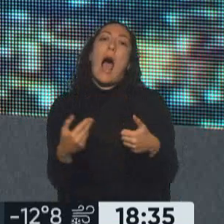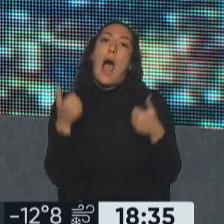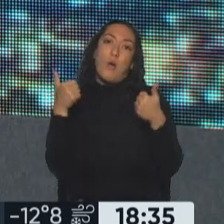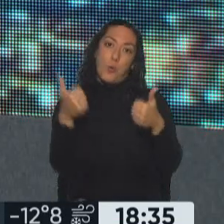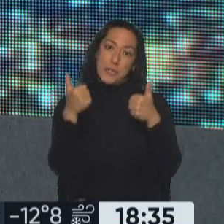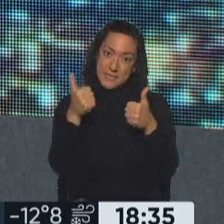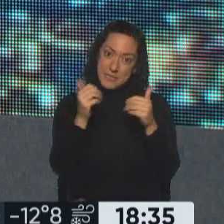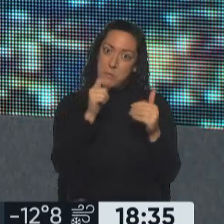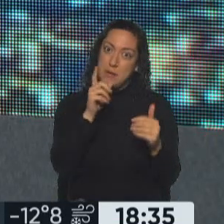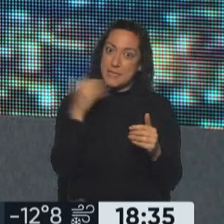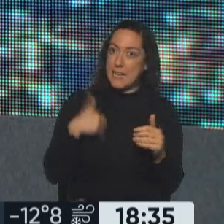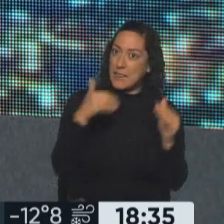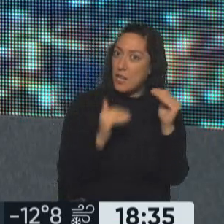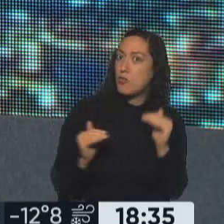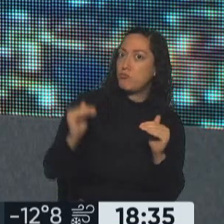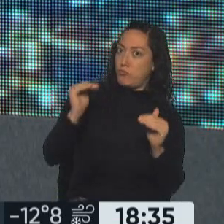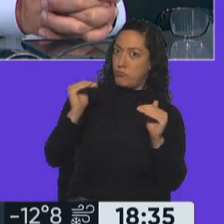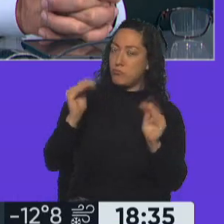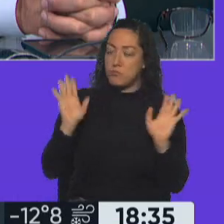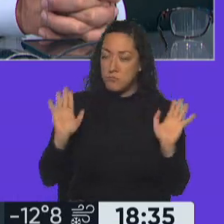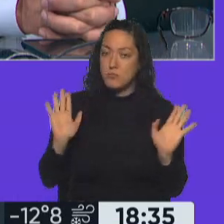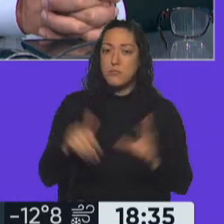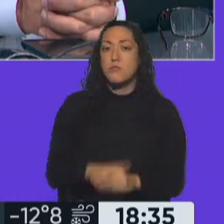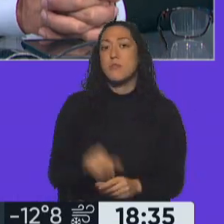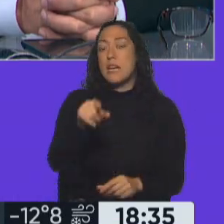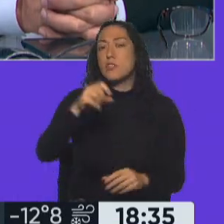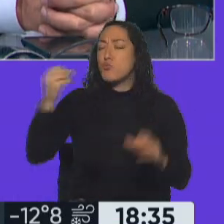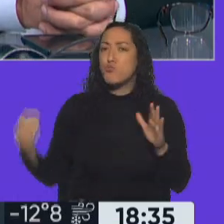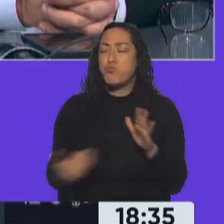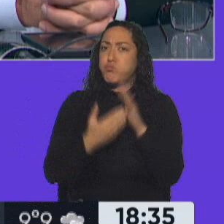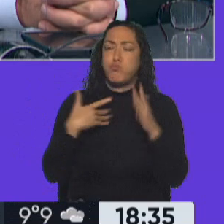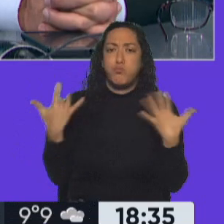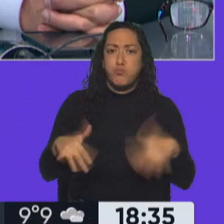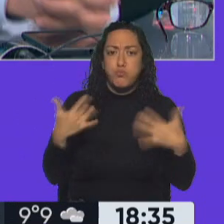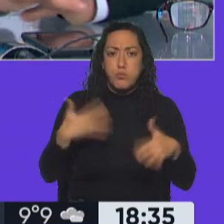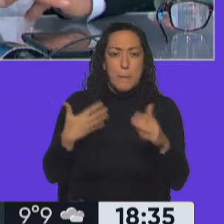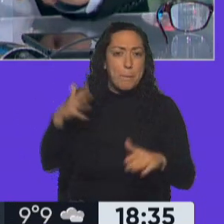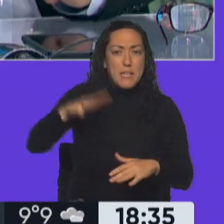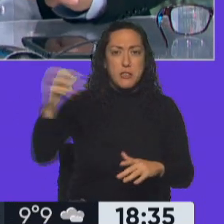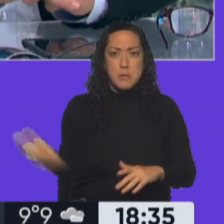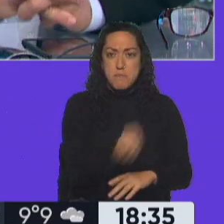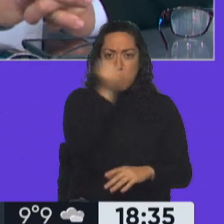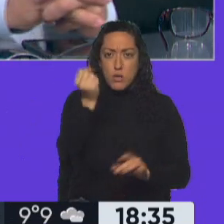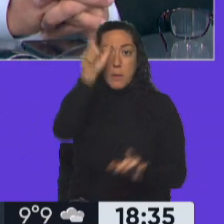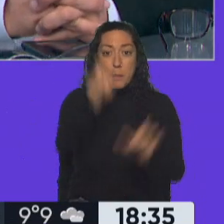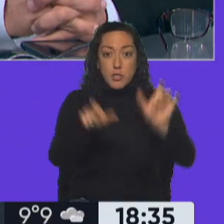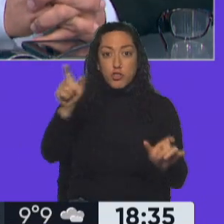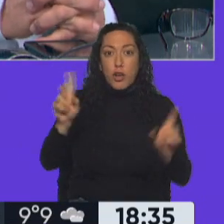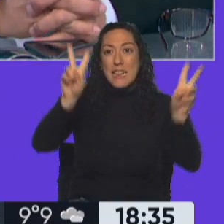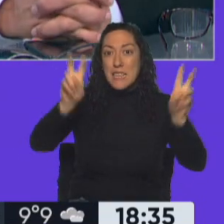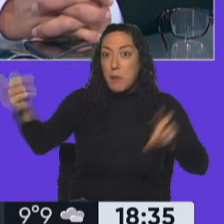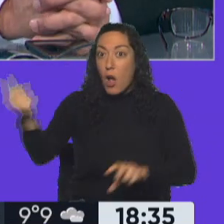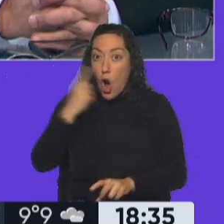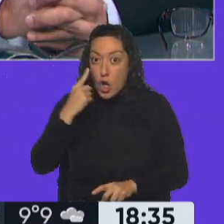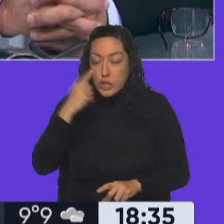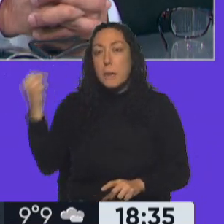lugar, por lo menos, en carrera. Es un paso trascendente, lo han definido así los que conocen del tema y esto